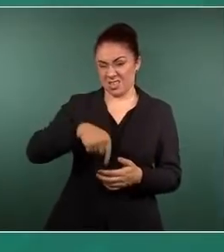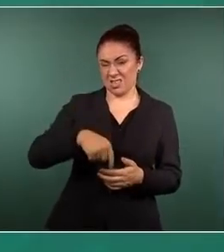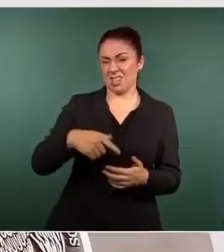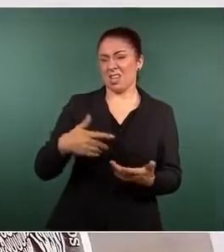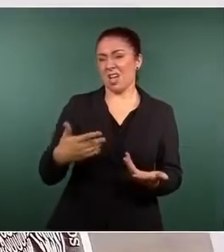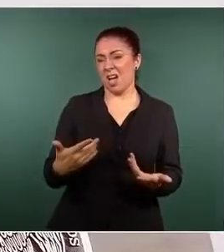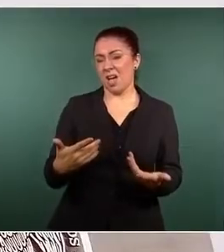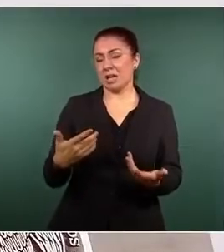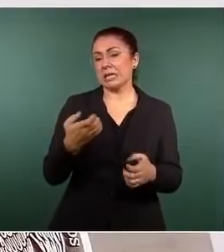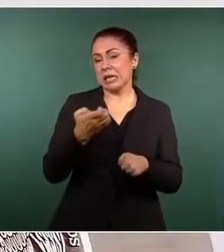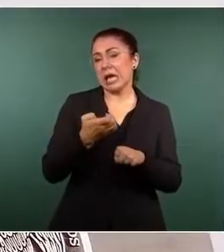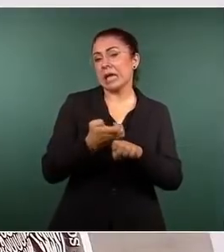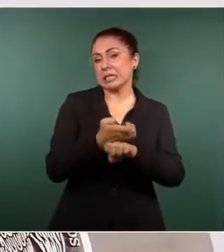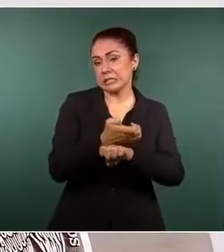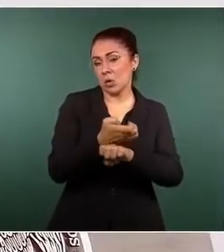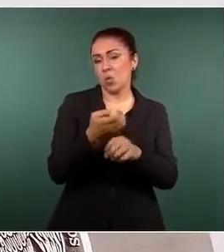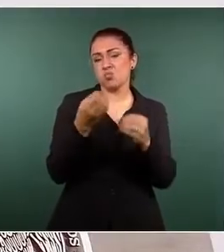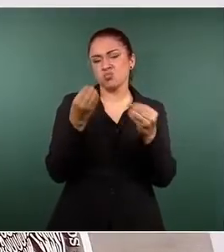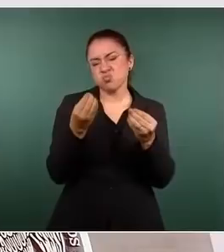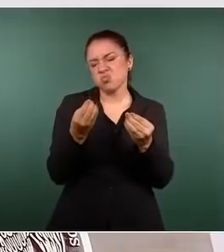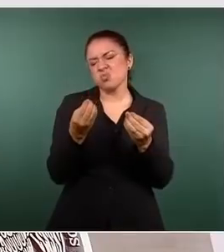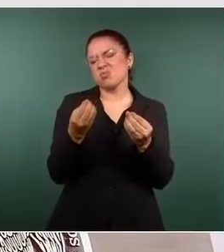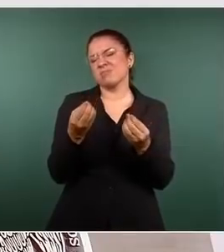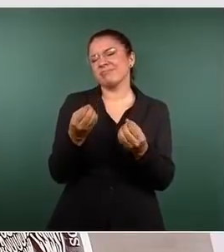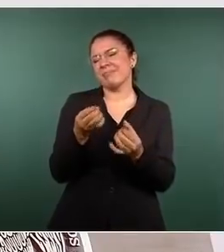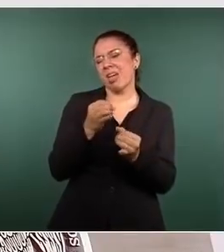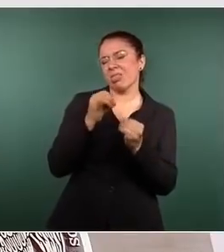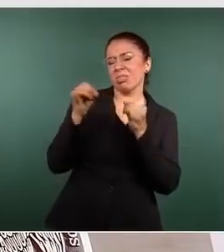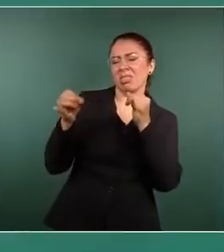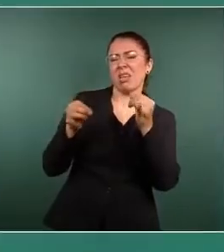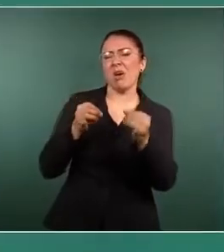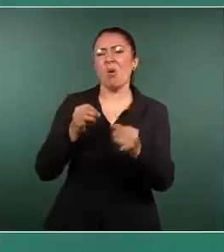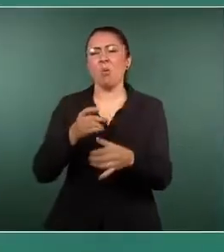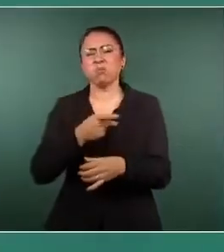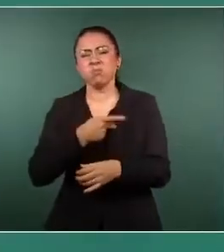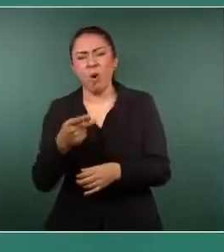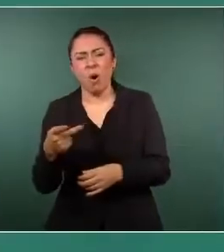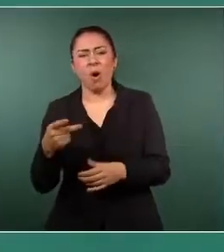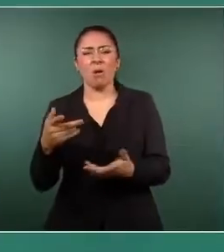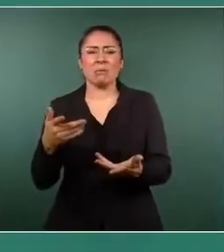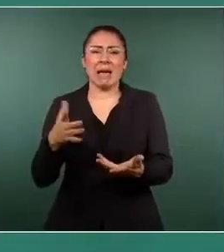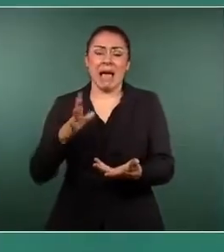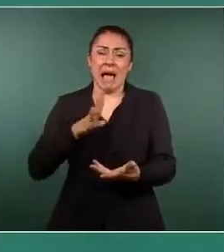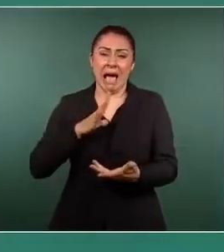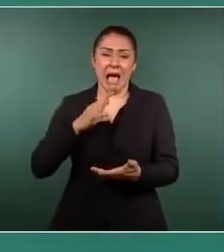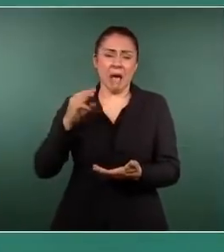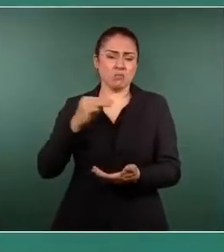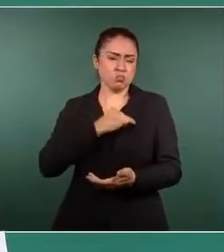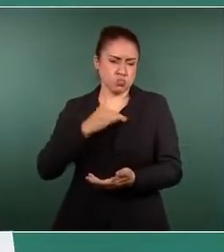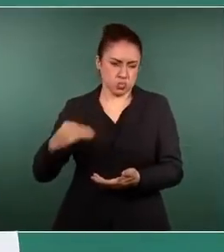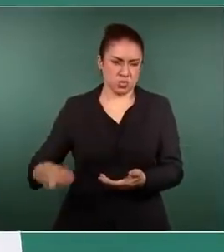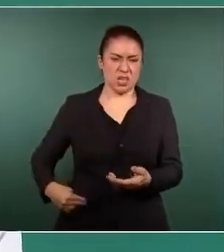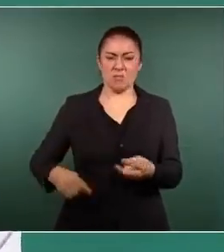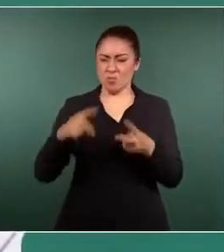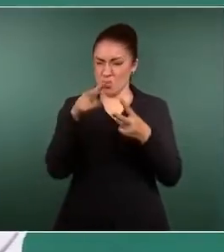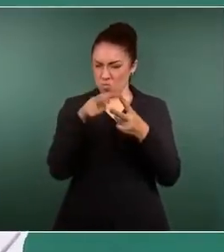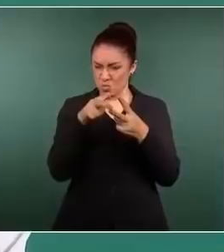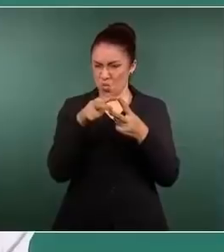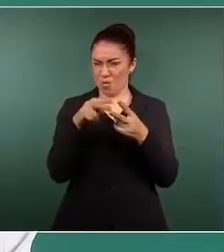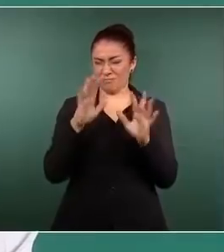estados es decir yo con más marginación los dos municipios más